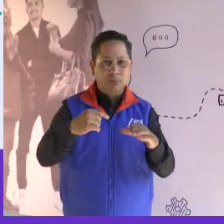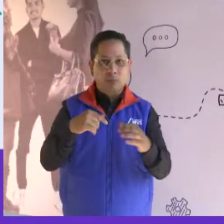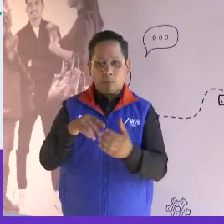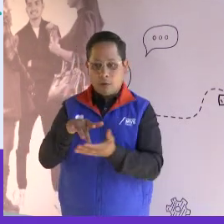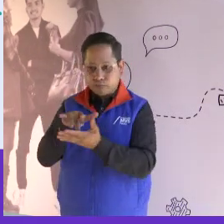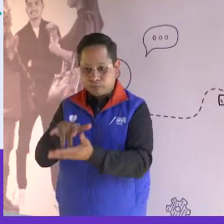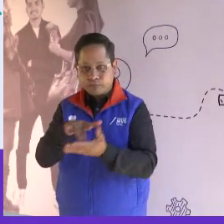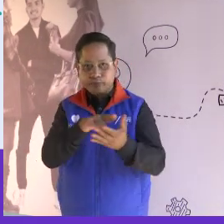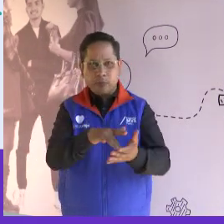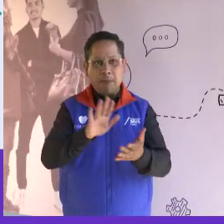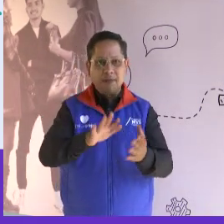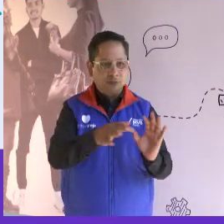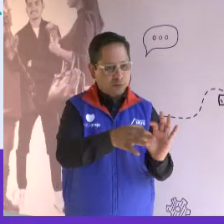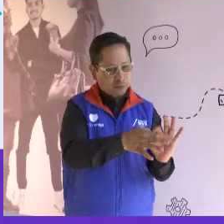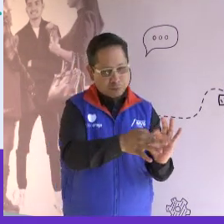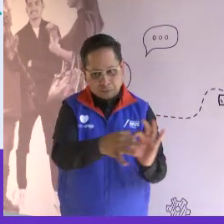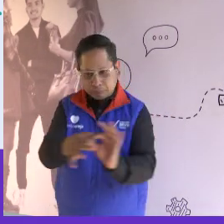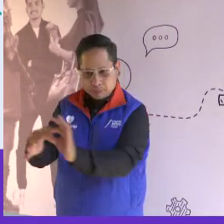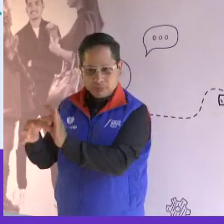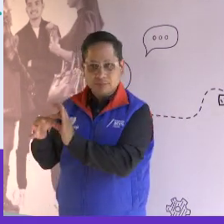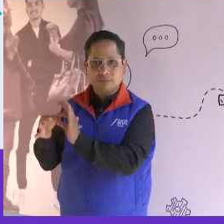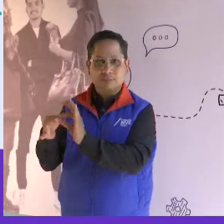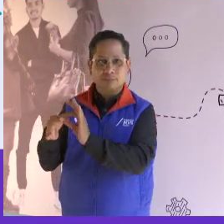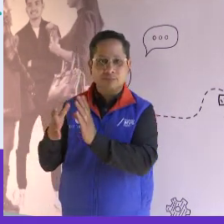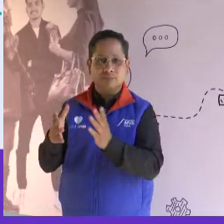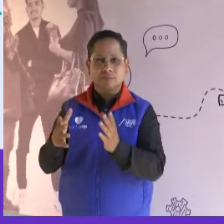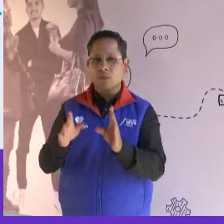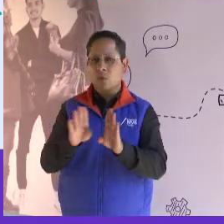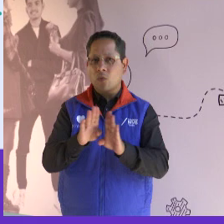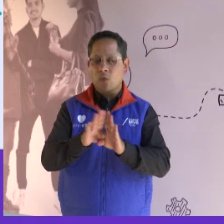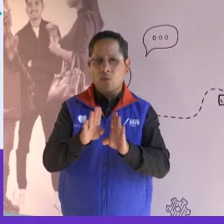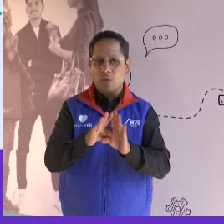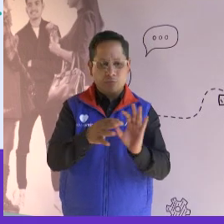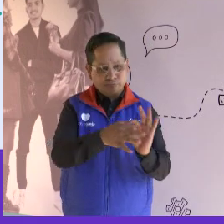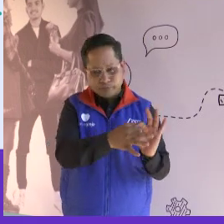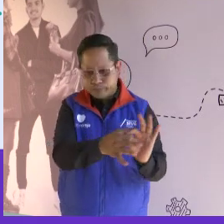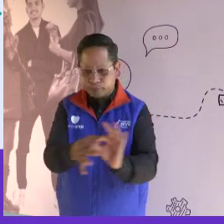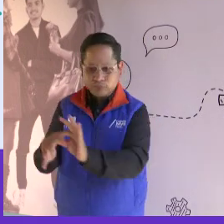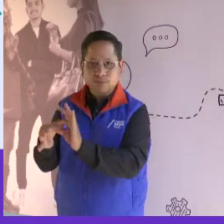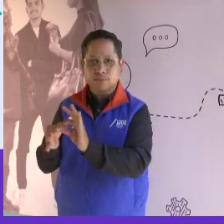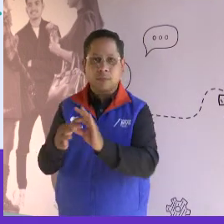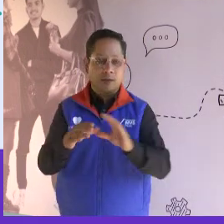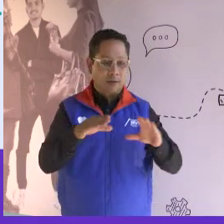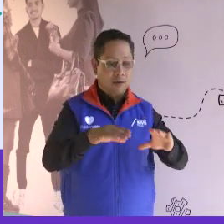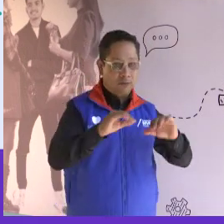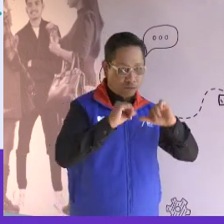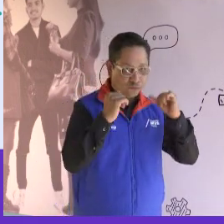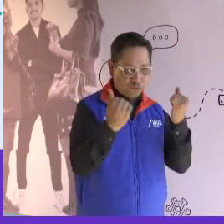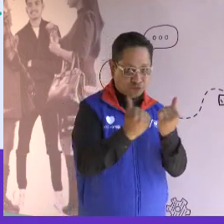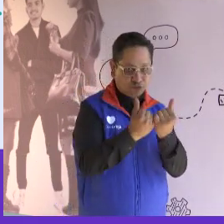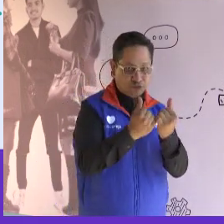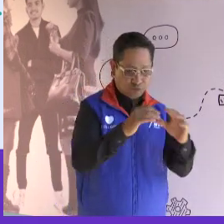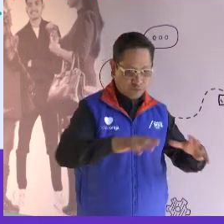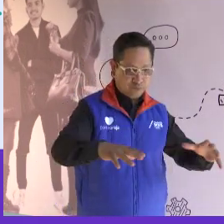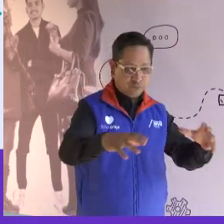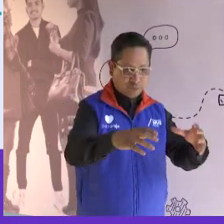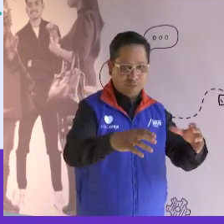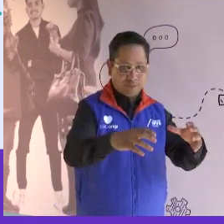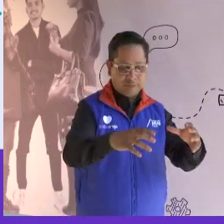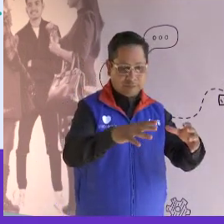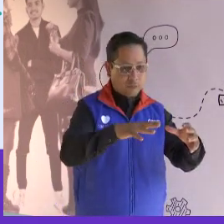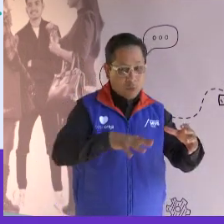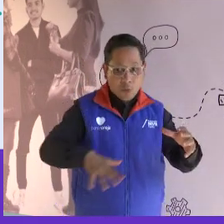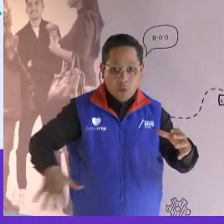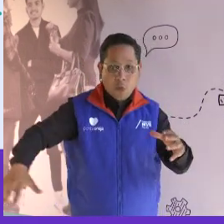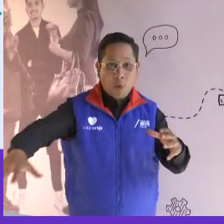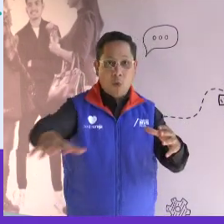red. Habemos 4 grandes sectores, más bien 5. Sociedad civil, que somos nosotros, todos los que estamos, y de hecho todos